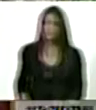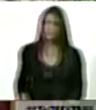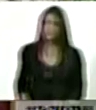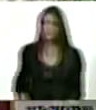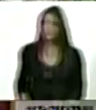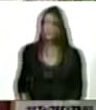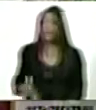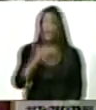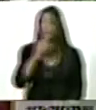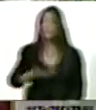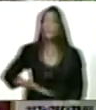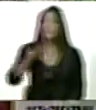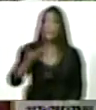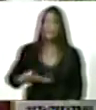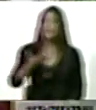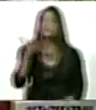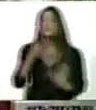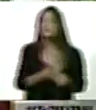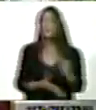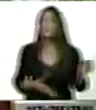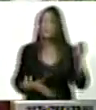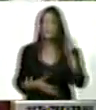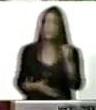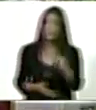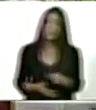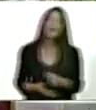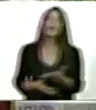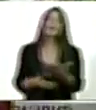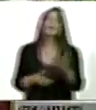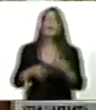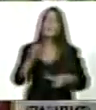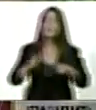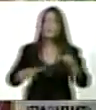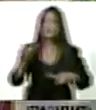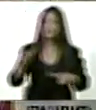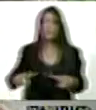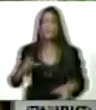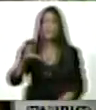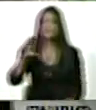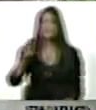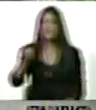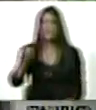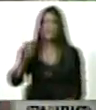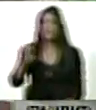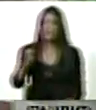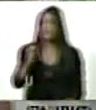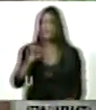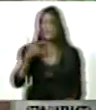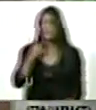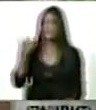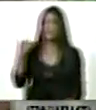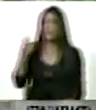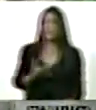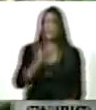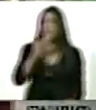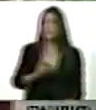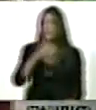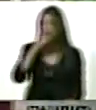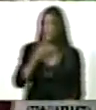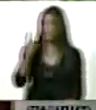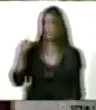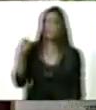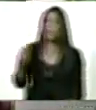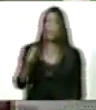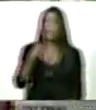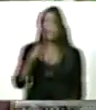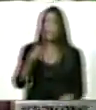algo muy importante que tiene que ver con el nombramiento de los rectores del Consejo Nacional Electoral, cuyo periodo venció en diciembre del año pasado. ¿Cómo